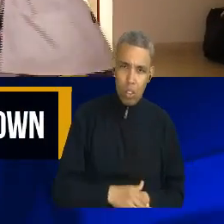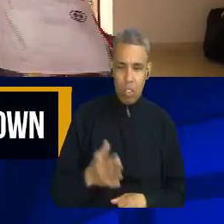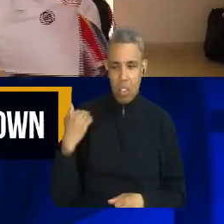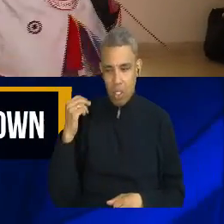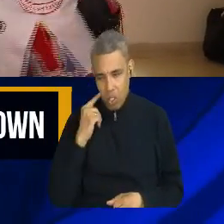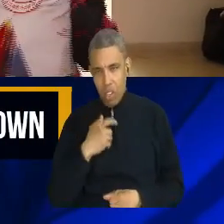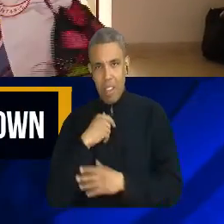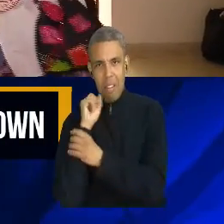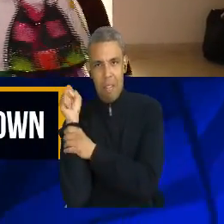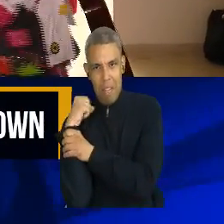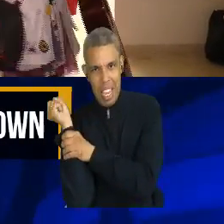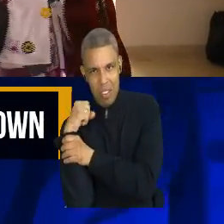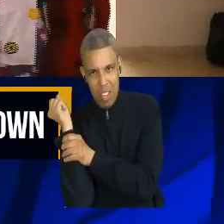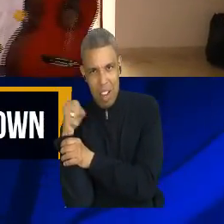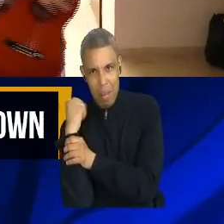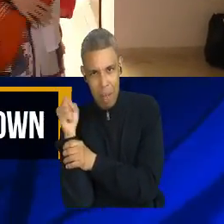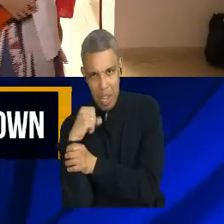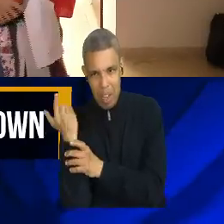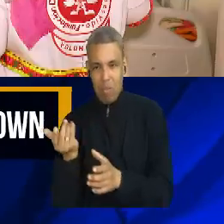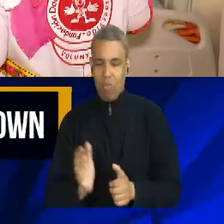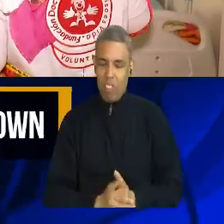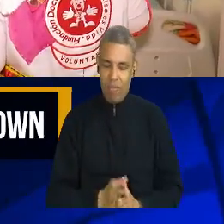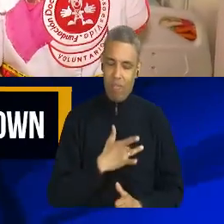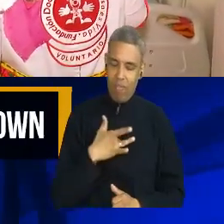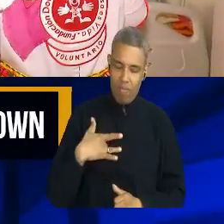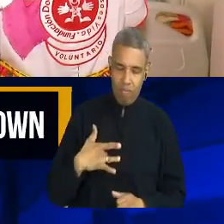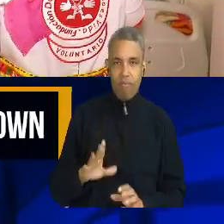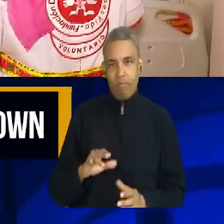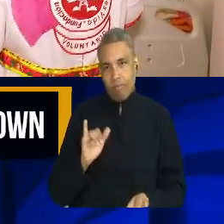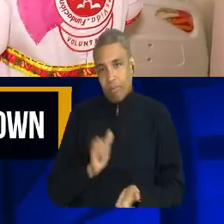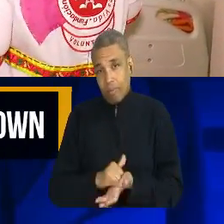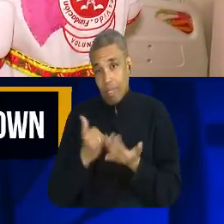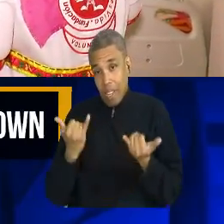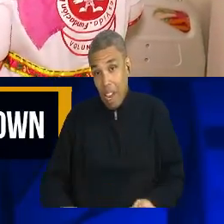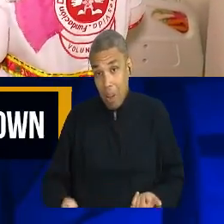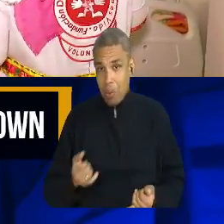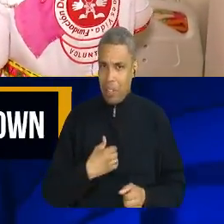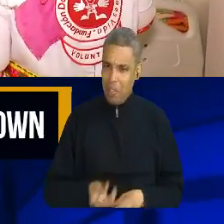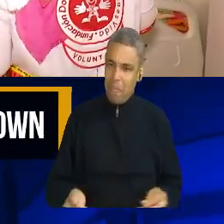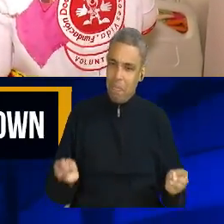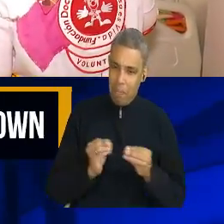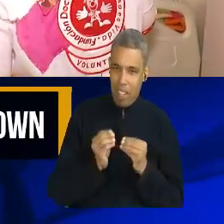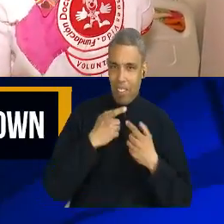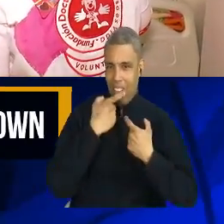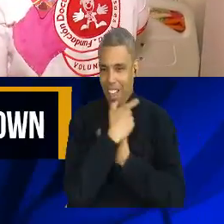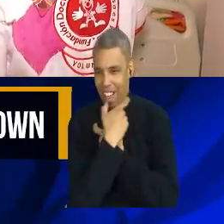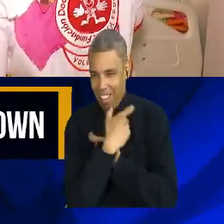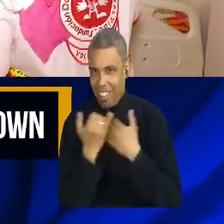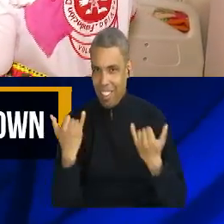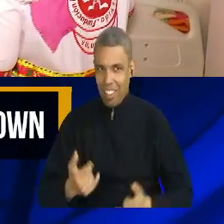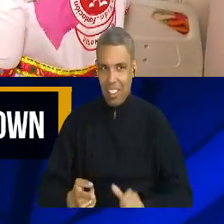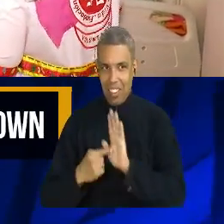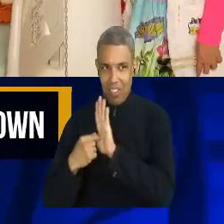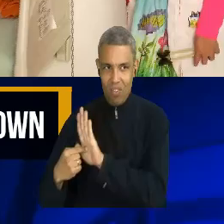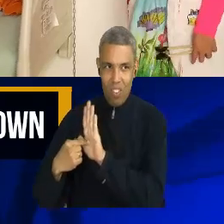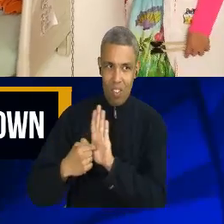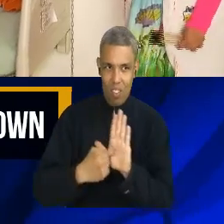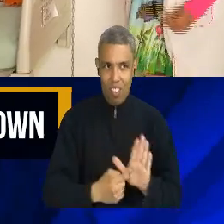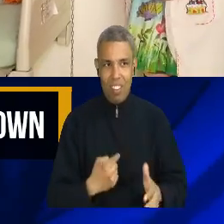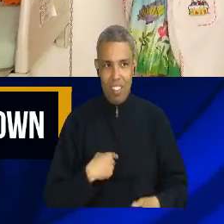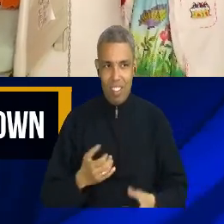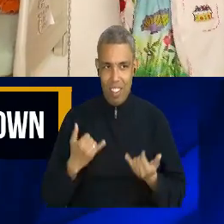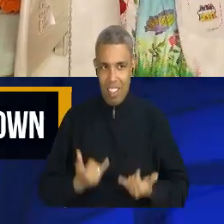bonito. Sí. Pero con voz de María Fernanda. Así. Me especialicé en la terapia de la risa y mi profesión es ser María Fernanda.